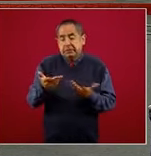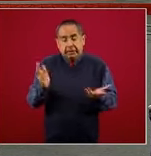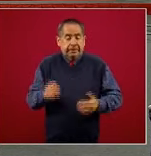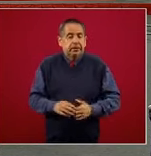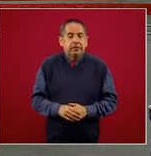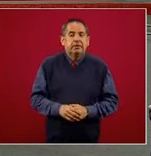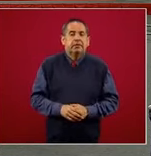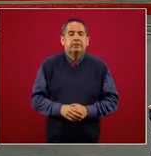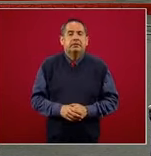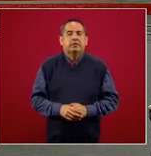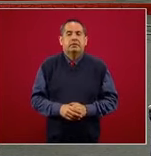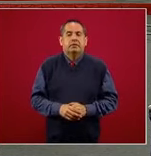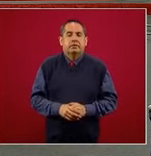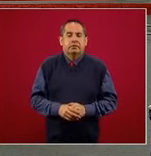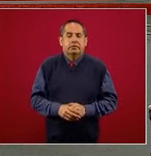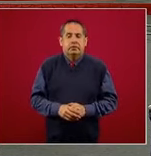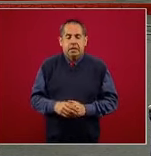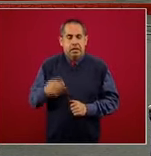comportándose.